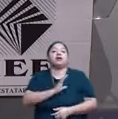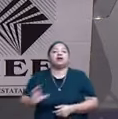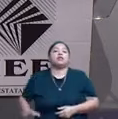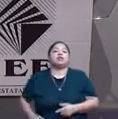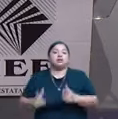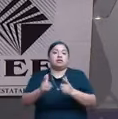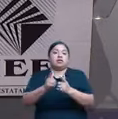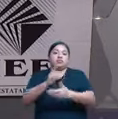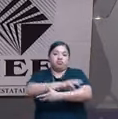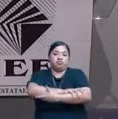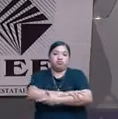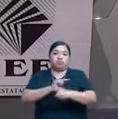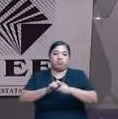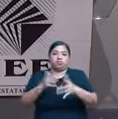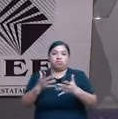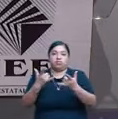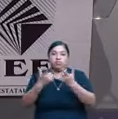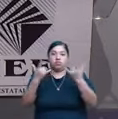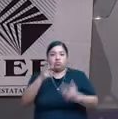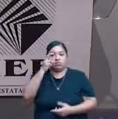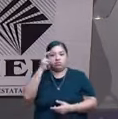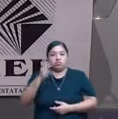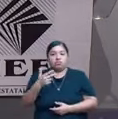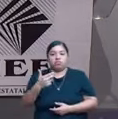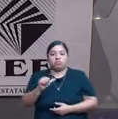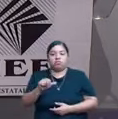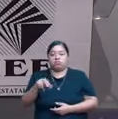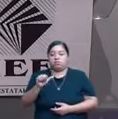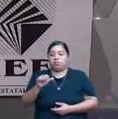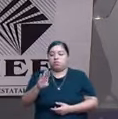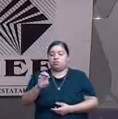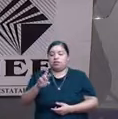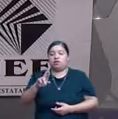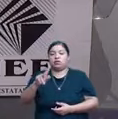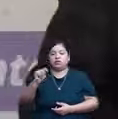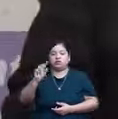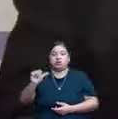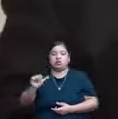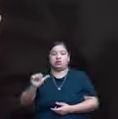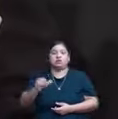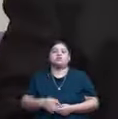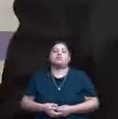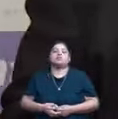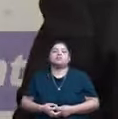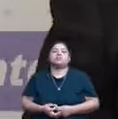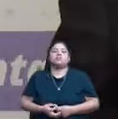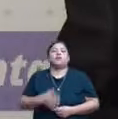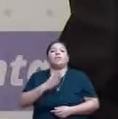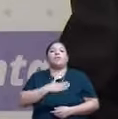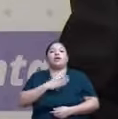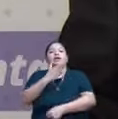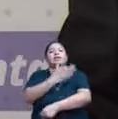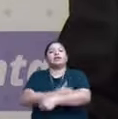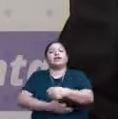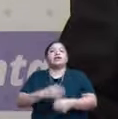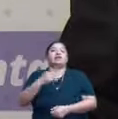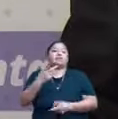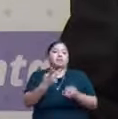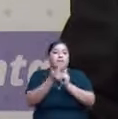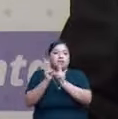de la candidatura común. Seguiremos haciendo historia en Hidalgo. Ana Berta Díaz Gutiérrez. Candidata, buenas tardes, vecinos y vecinas